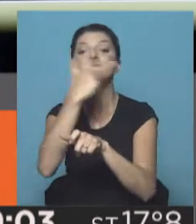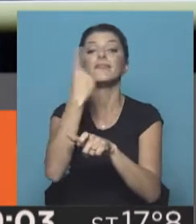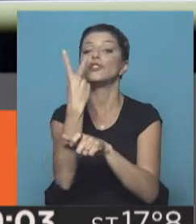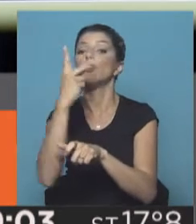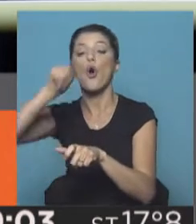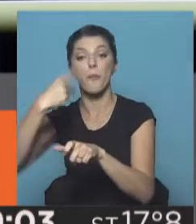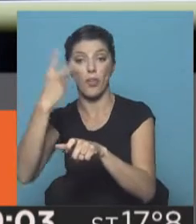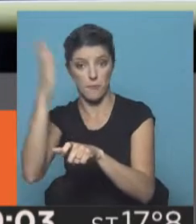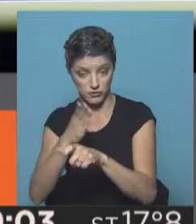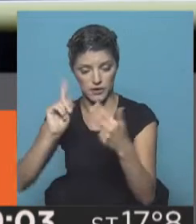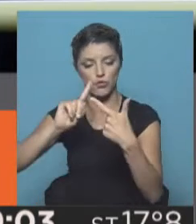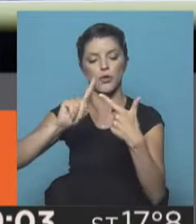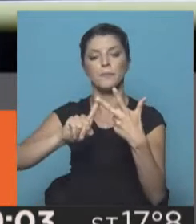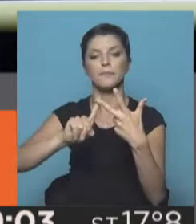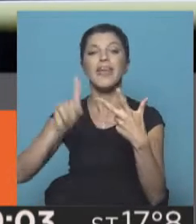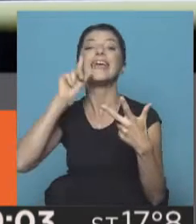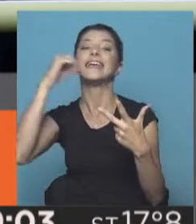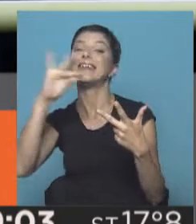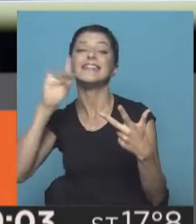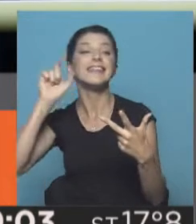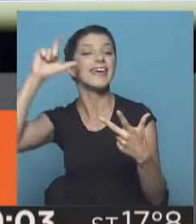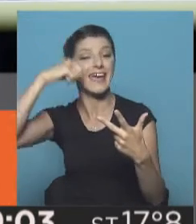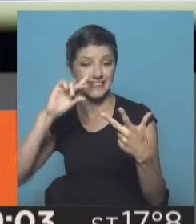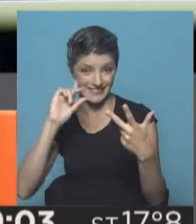32,2%. Y de indigencia, hogares